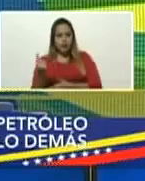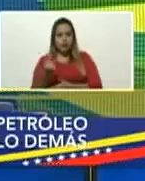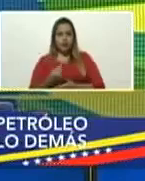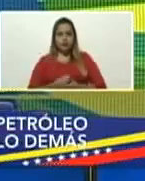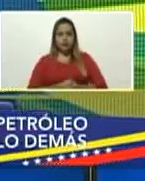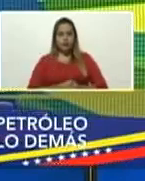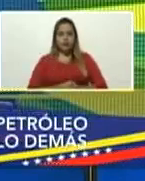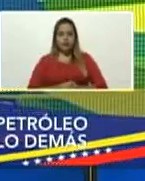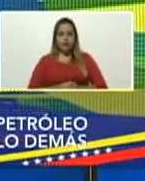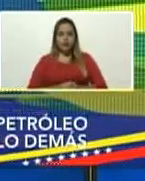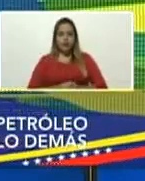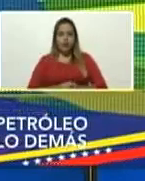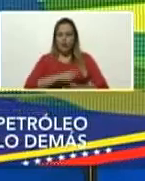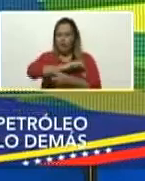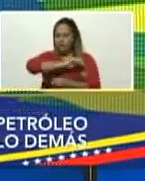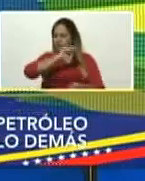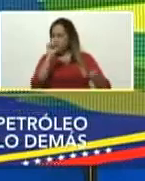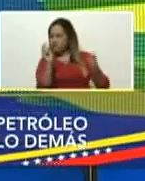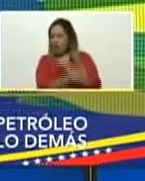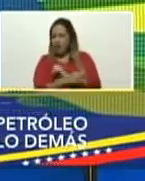Una hecatombe